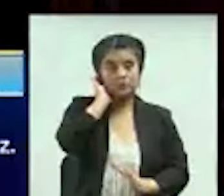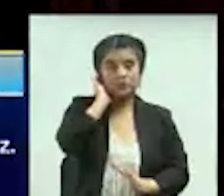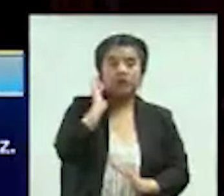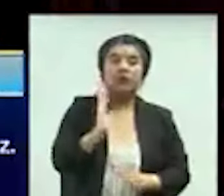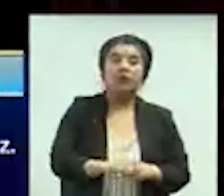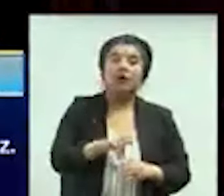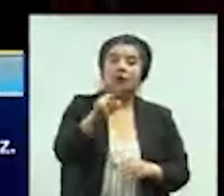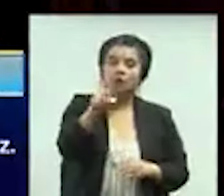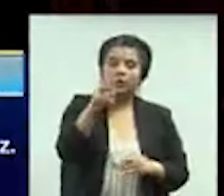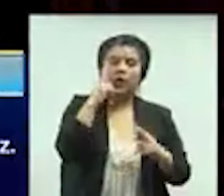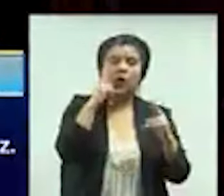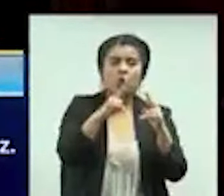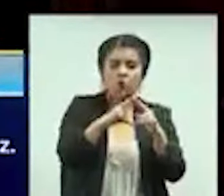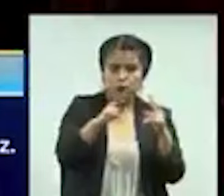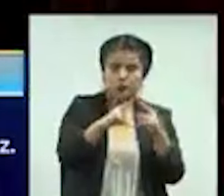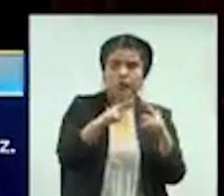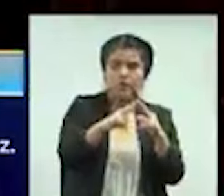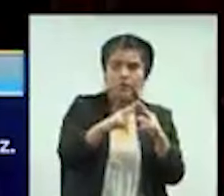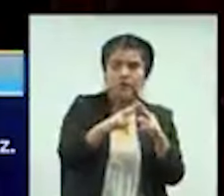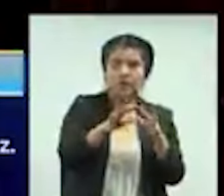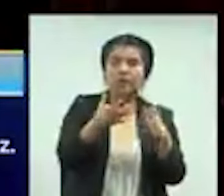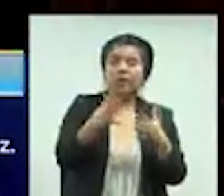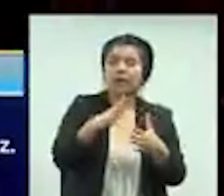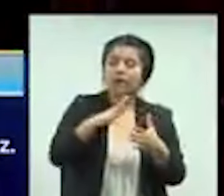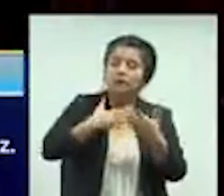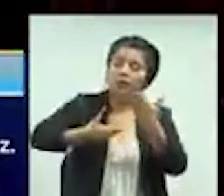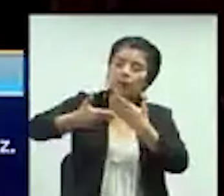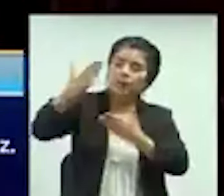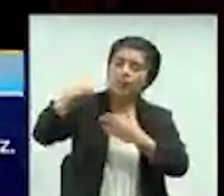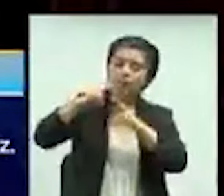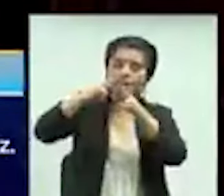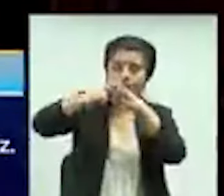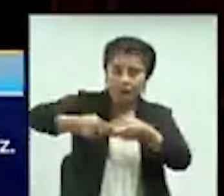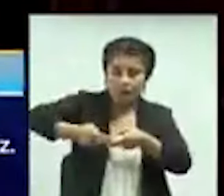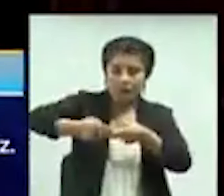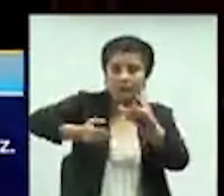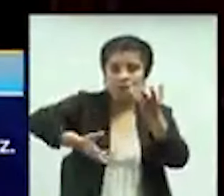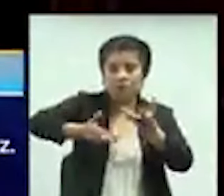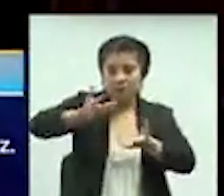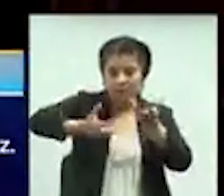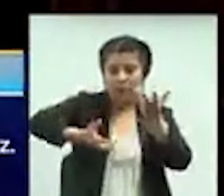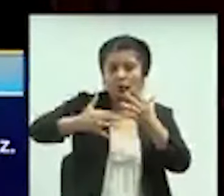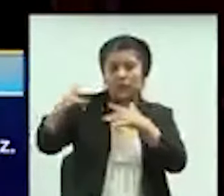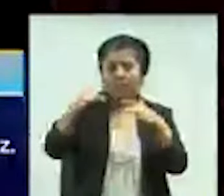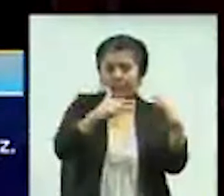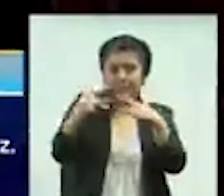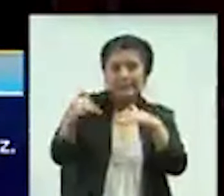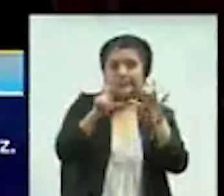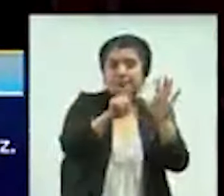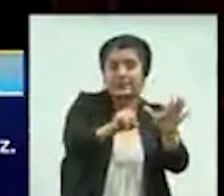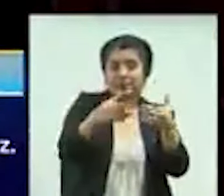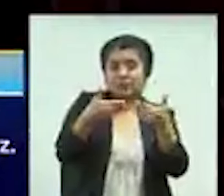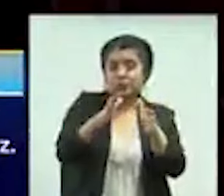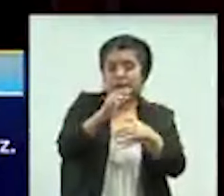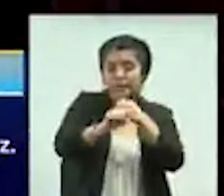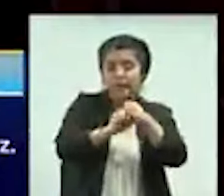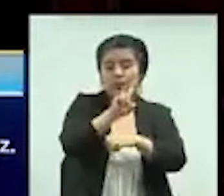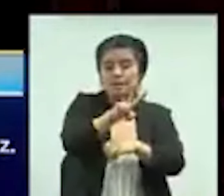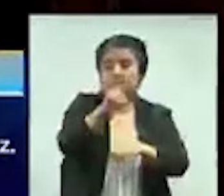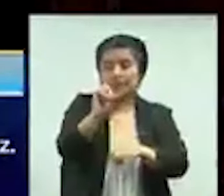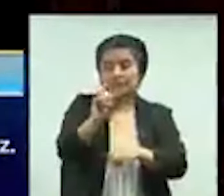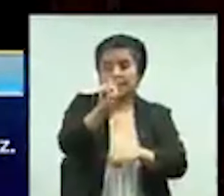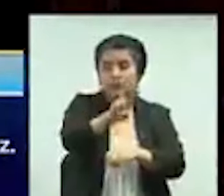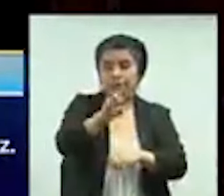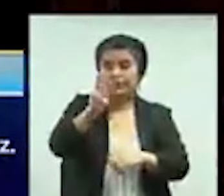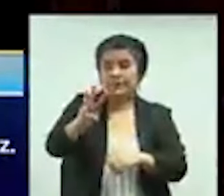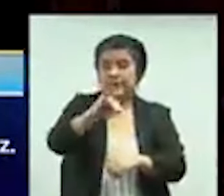¿es de su conocimiento que existía un cese al fuego el 6 de octubre del año 2023 y que Hamás